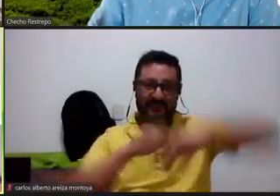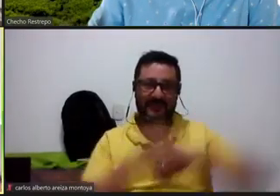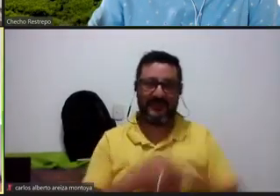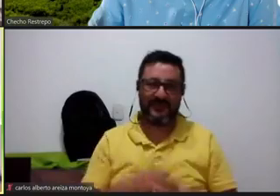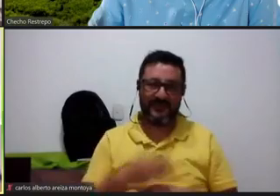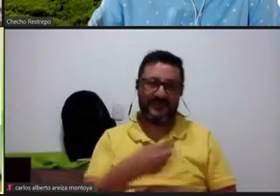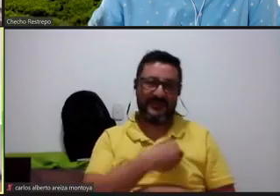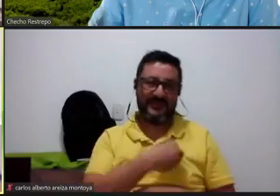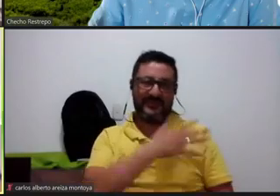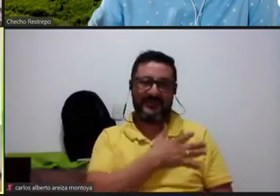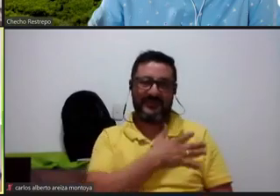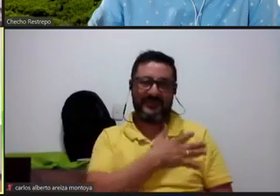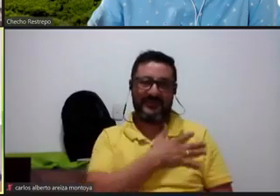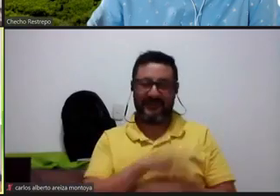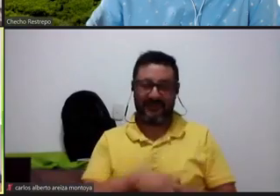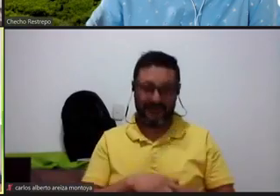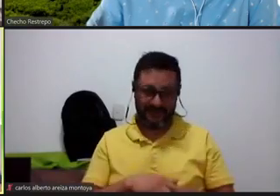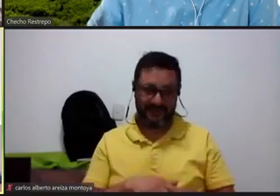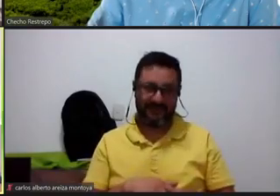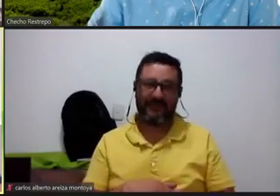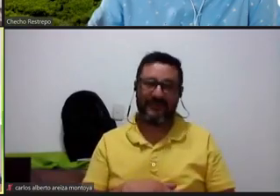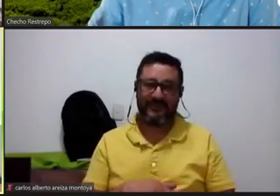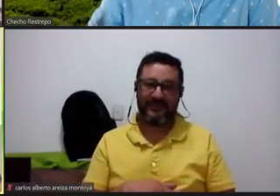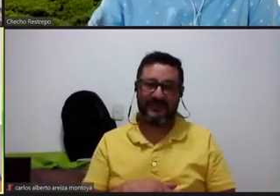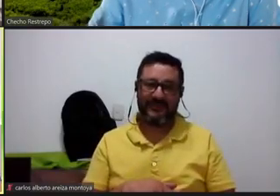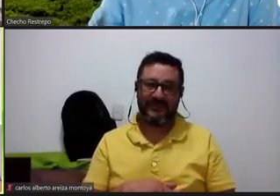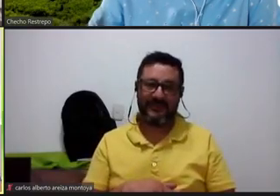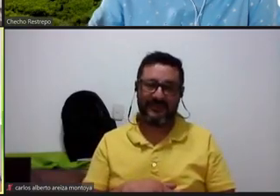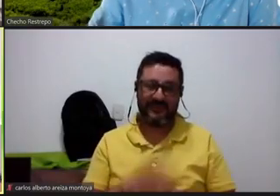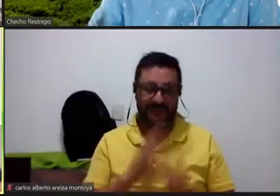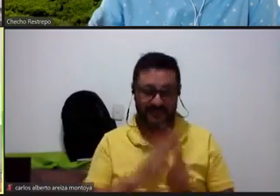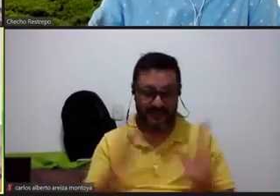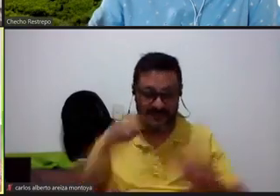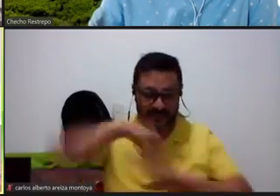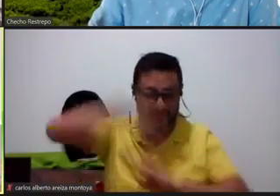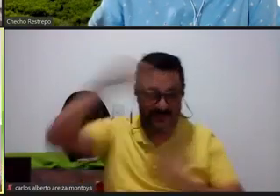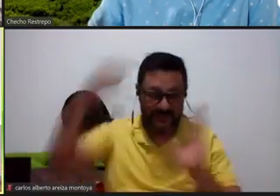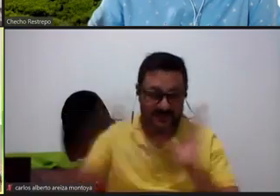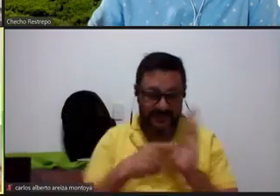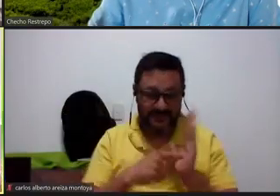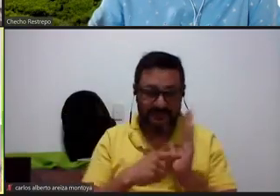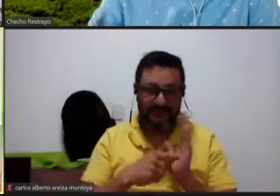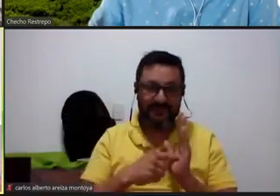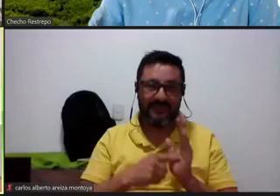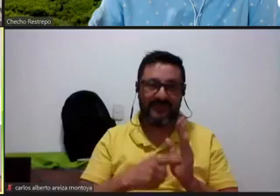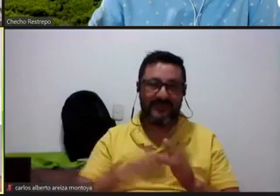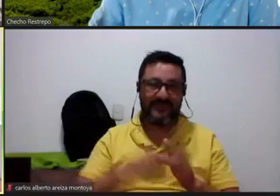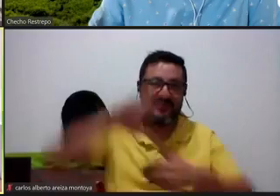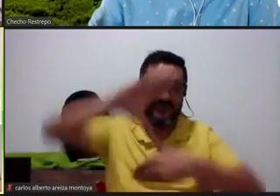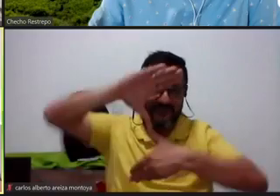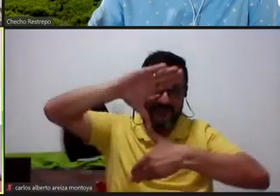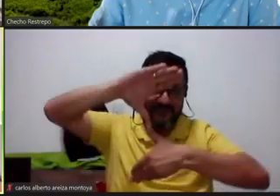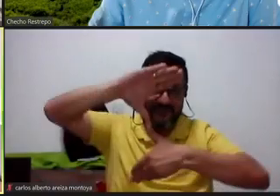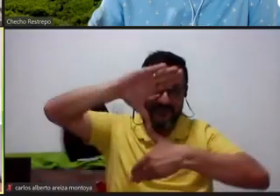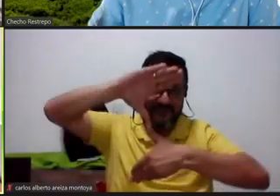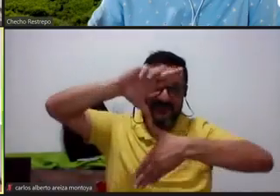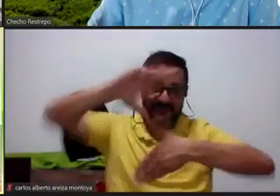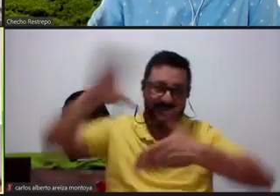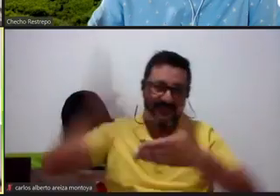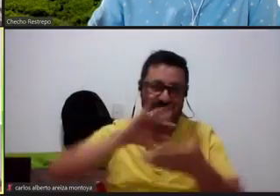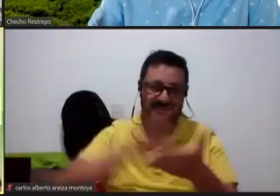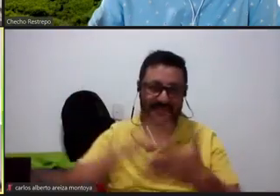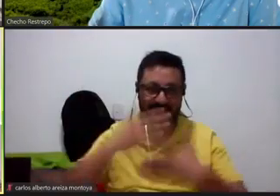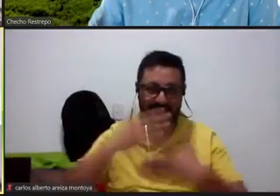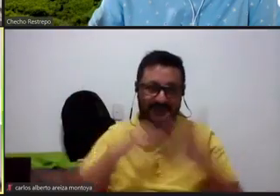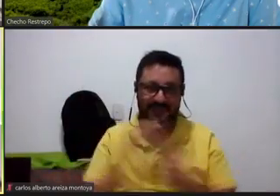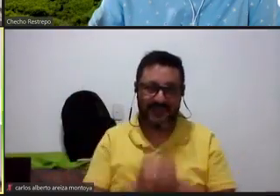como fisioterapeuta de haber hecho el ciclo olímpico completo, pues desde los Juegos Bolivarianos, Suramericanos, pues como haber hecho eso, haber ido